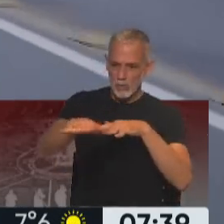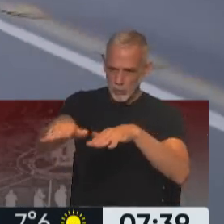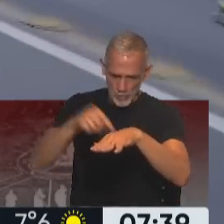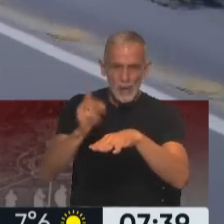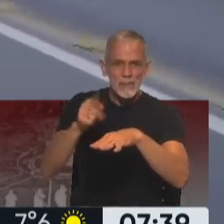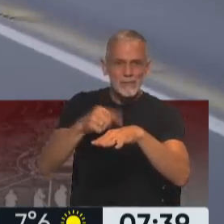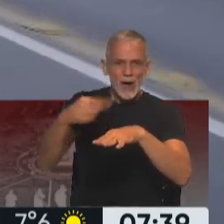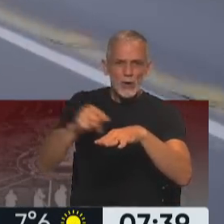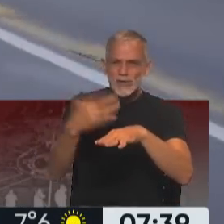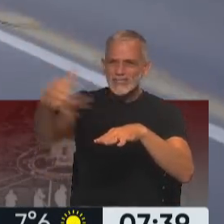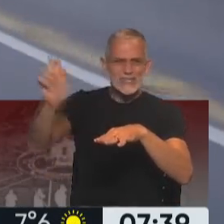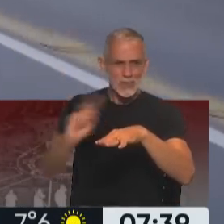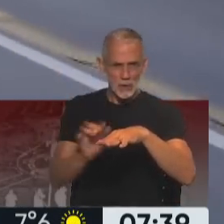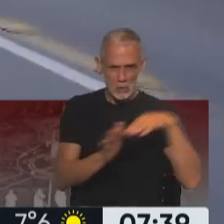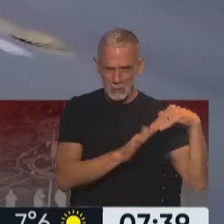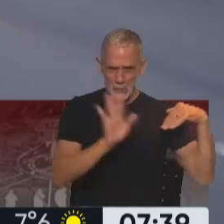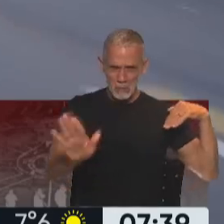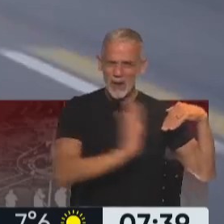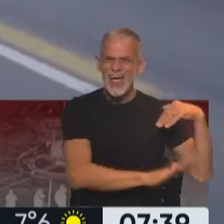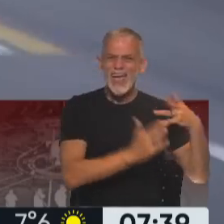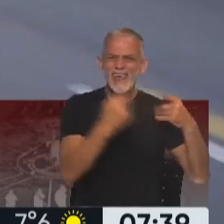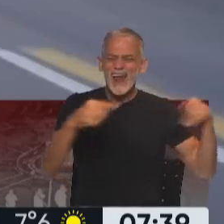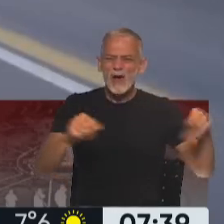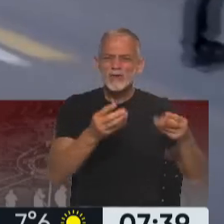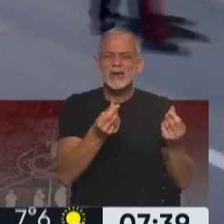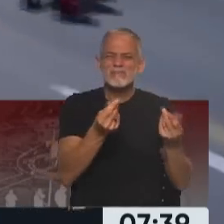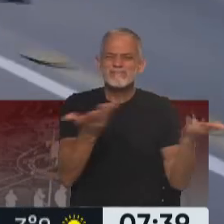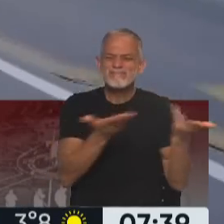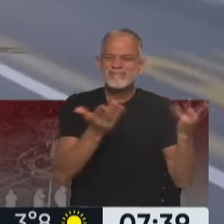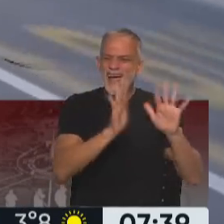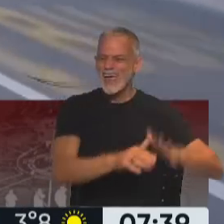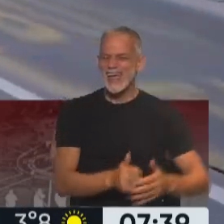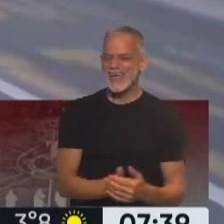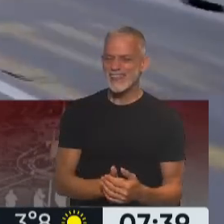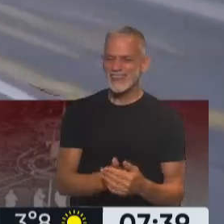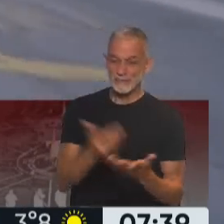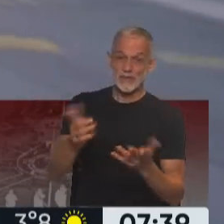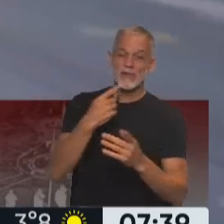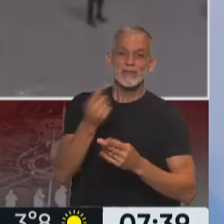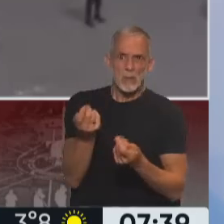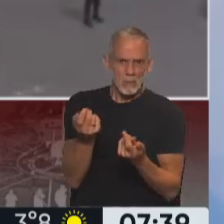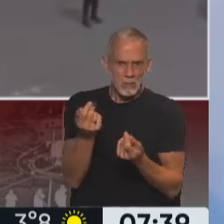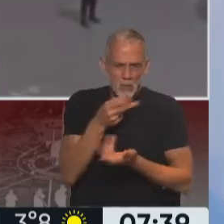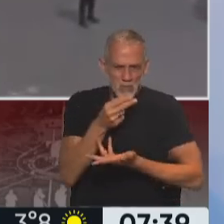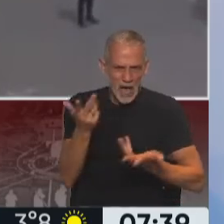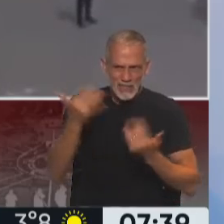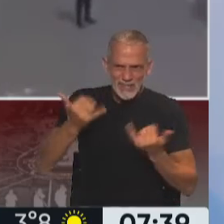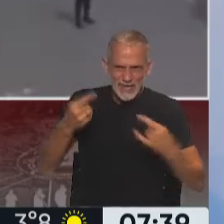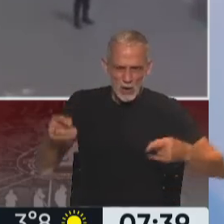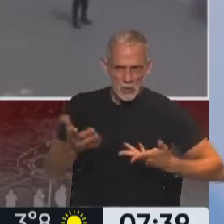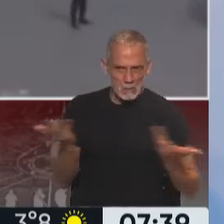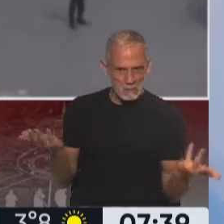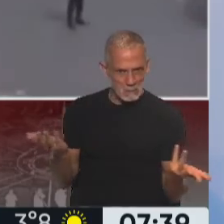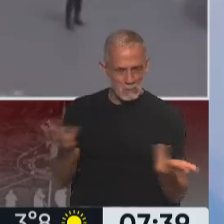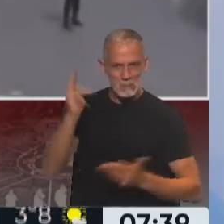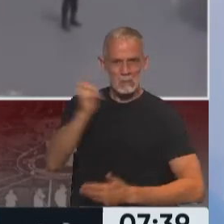¿Qué dejamos? Bueno, mucho se ha hablado del legado del Papa, no Sí. solamente espiritual, sino también material, y habla de lo poco y nada que ha dejado